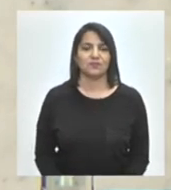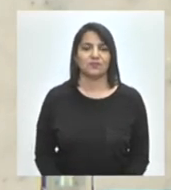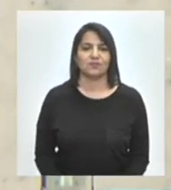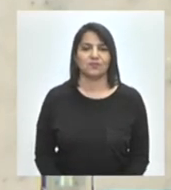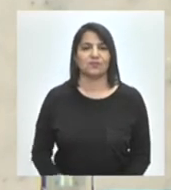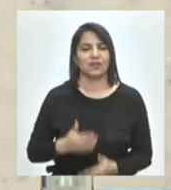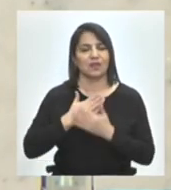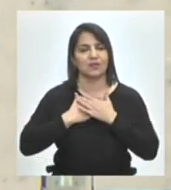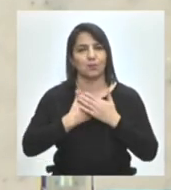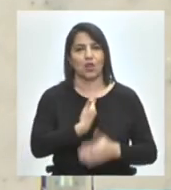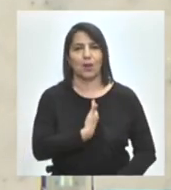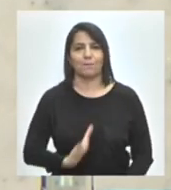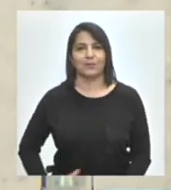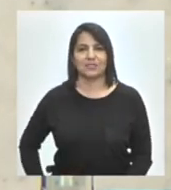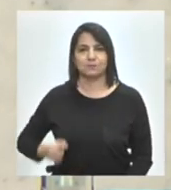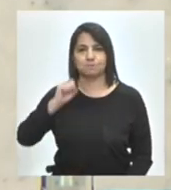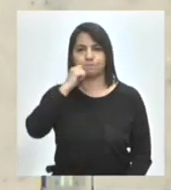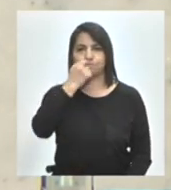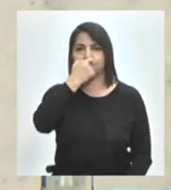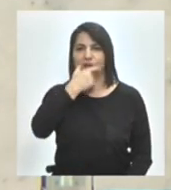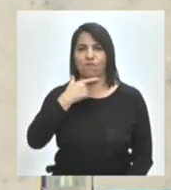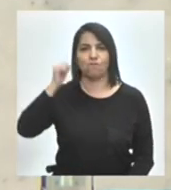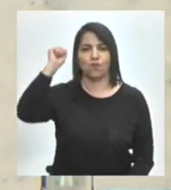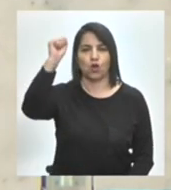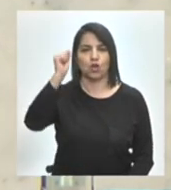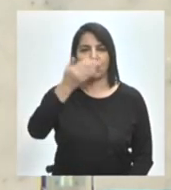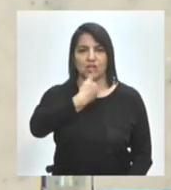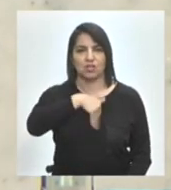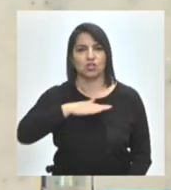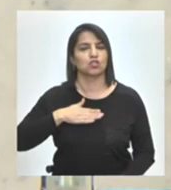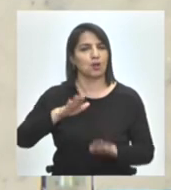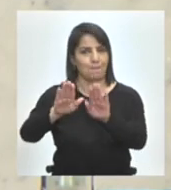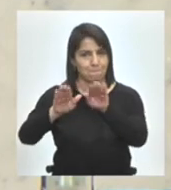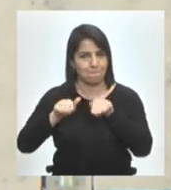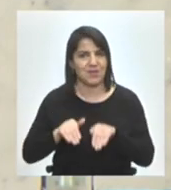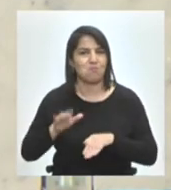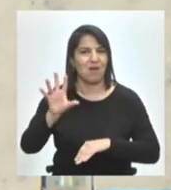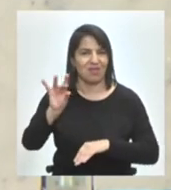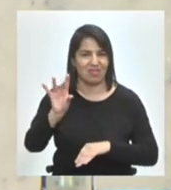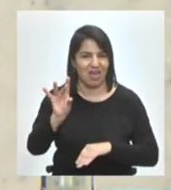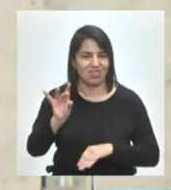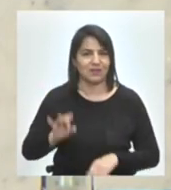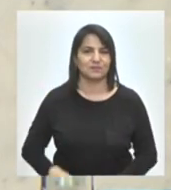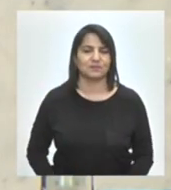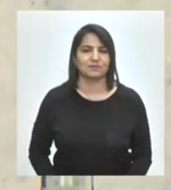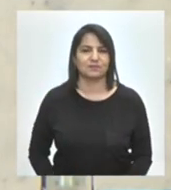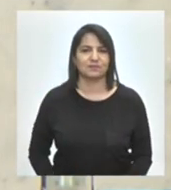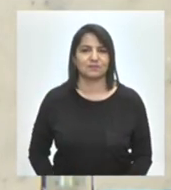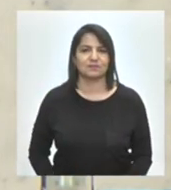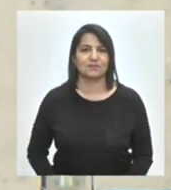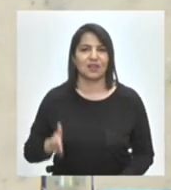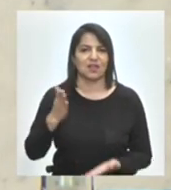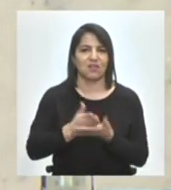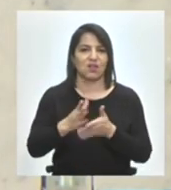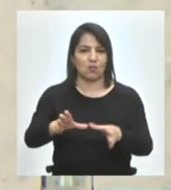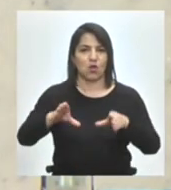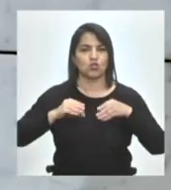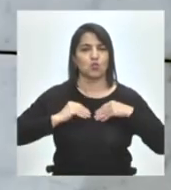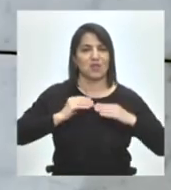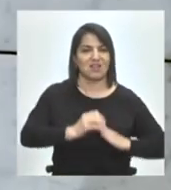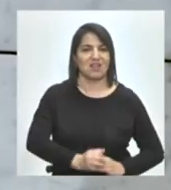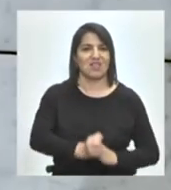Estimado presidente Gabriel Boric, somos parte de una misma generación que ha debido asumir posiciones de